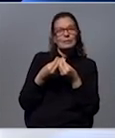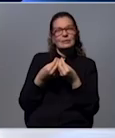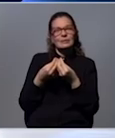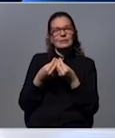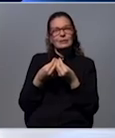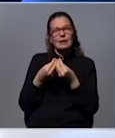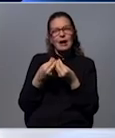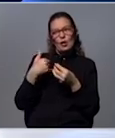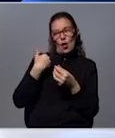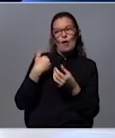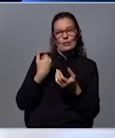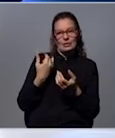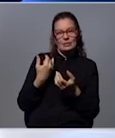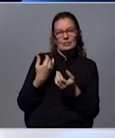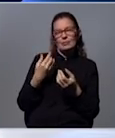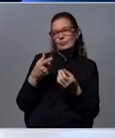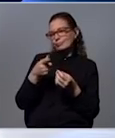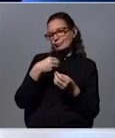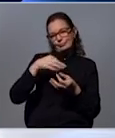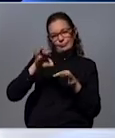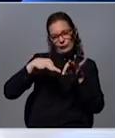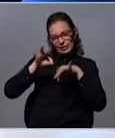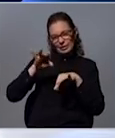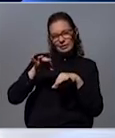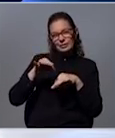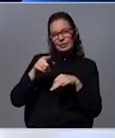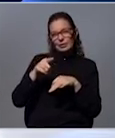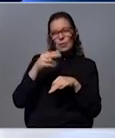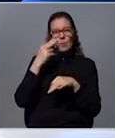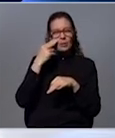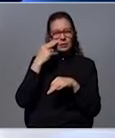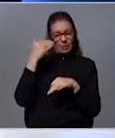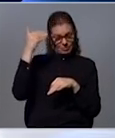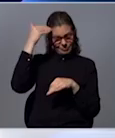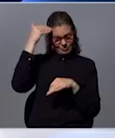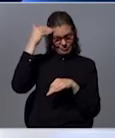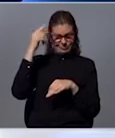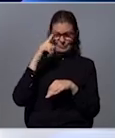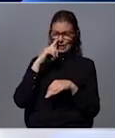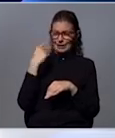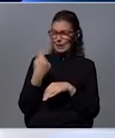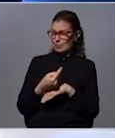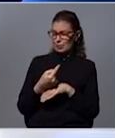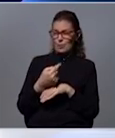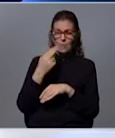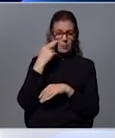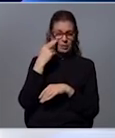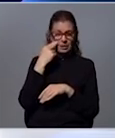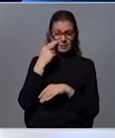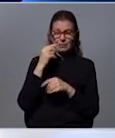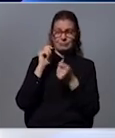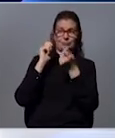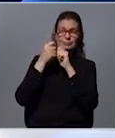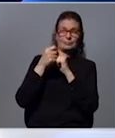nuestros jóvenes fundamentalmente en nuestros jóvenes que tienen un daño cerebral rapidísimo e irreversible